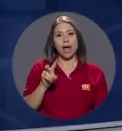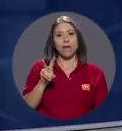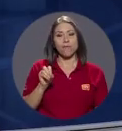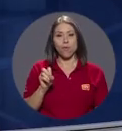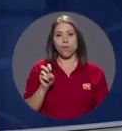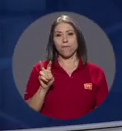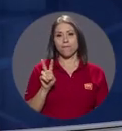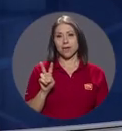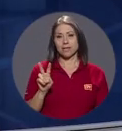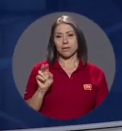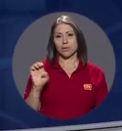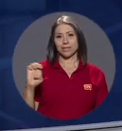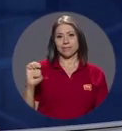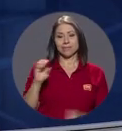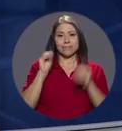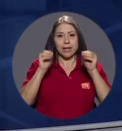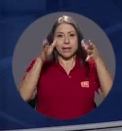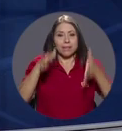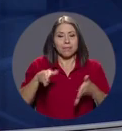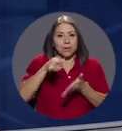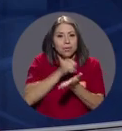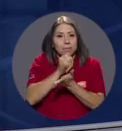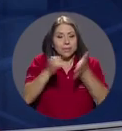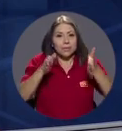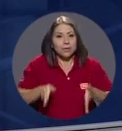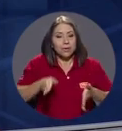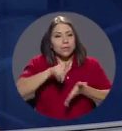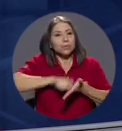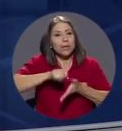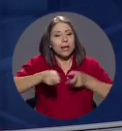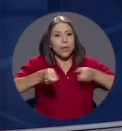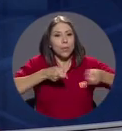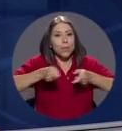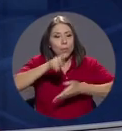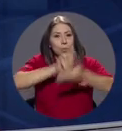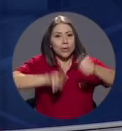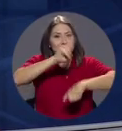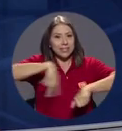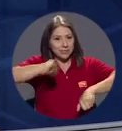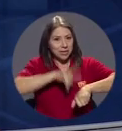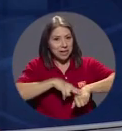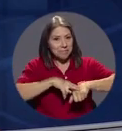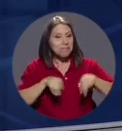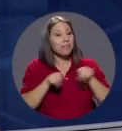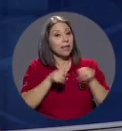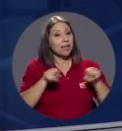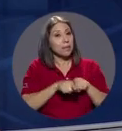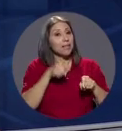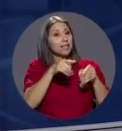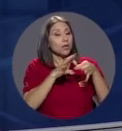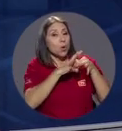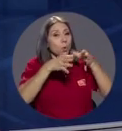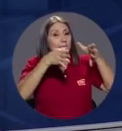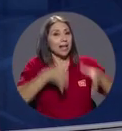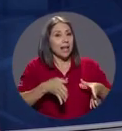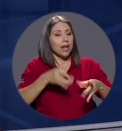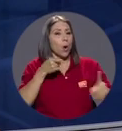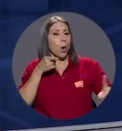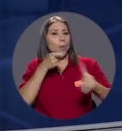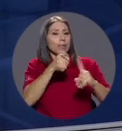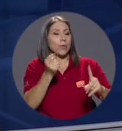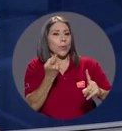Esquivel, quien es académico e investigador de la Escuela de Administración de la Universidad Nacional y quien además coordina